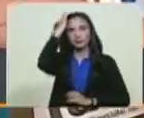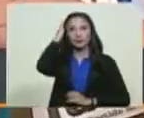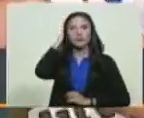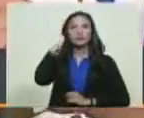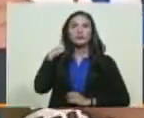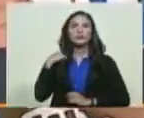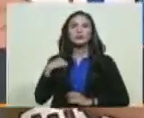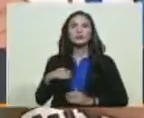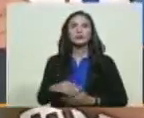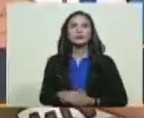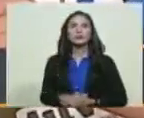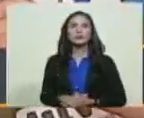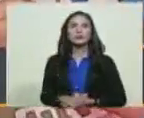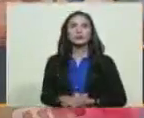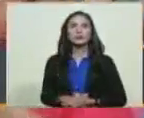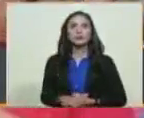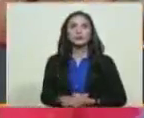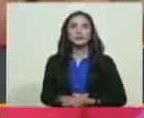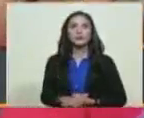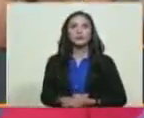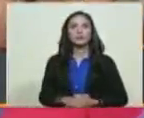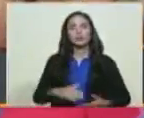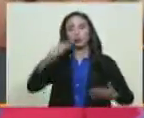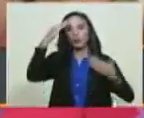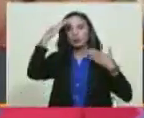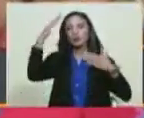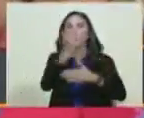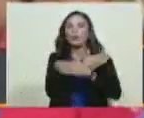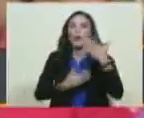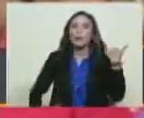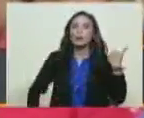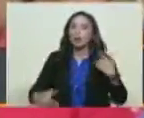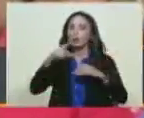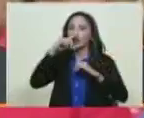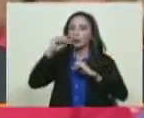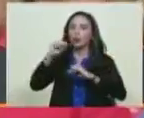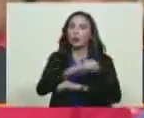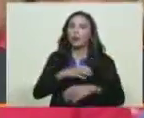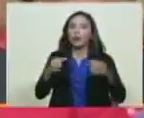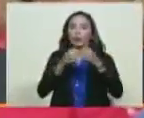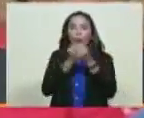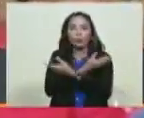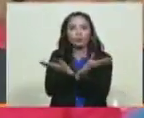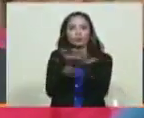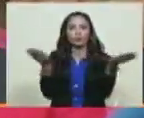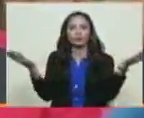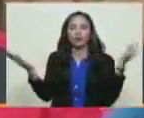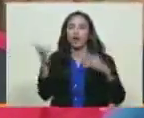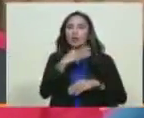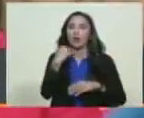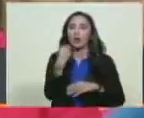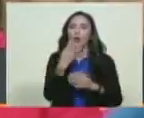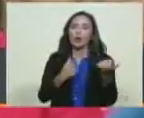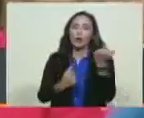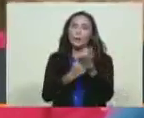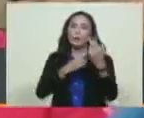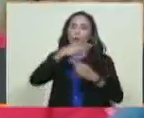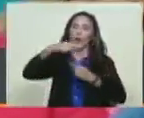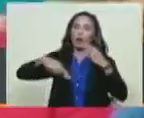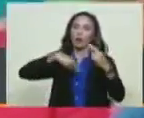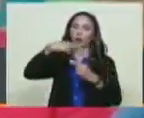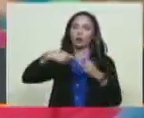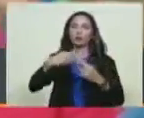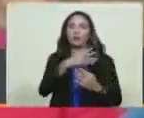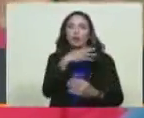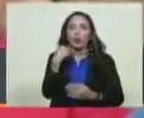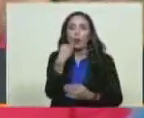bueno primeramente saludarlo a usted presidente de parte de toda esta juventud revolucionaria esta juventud que